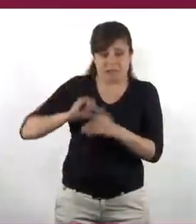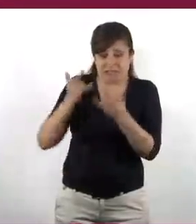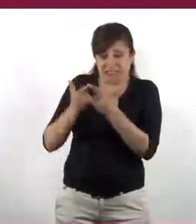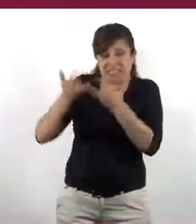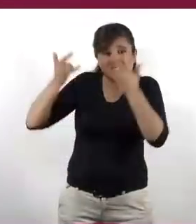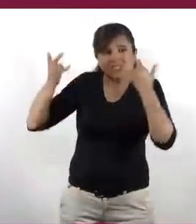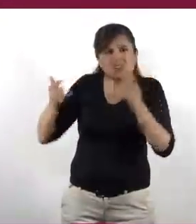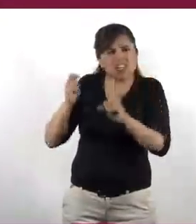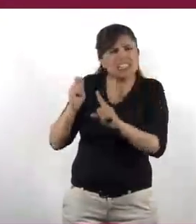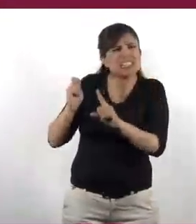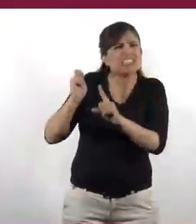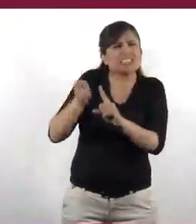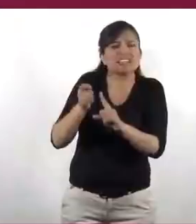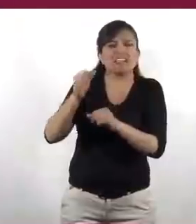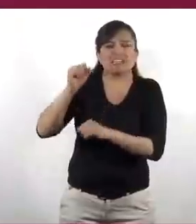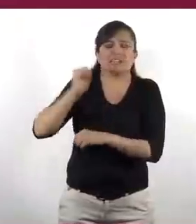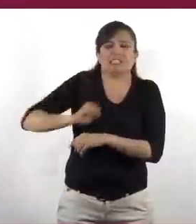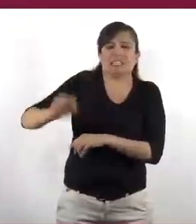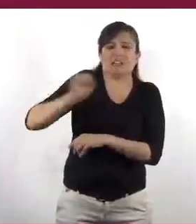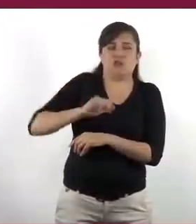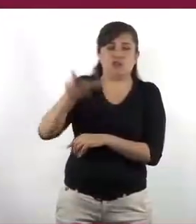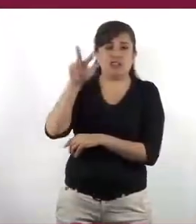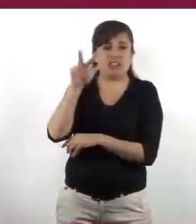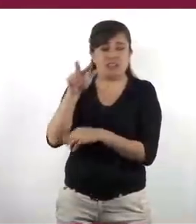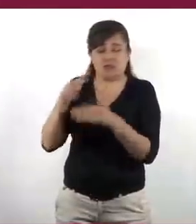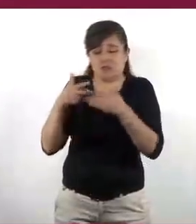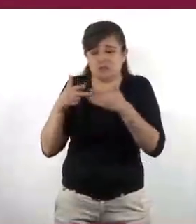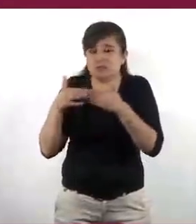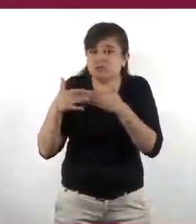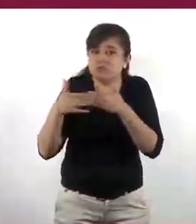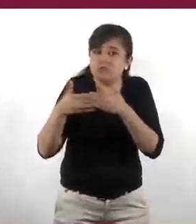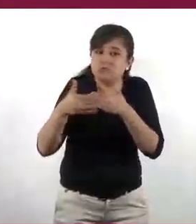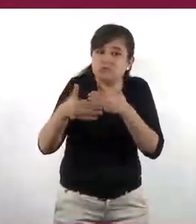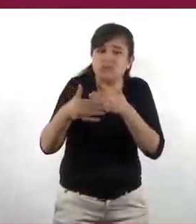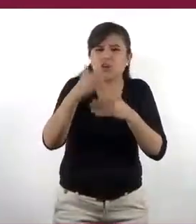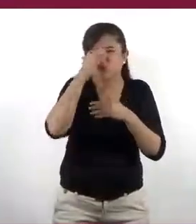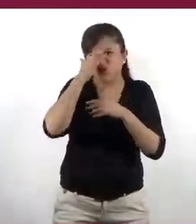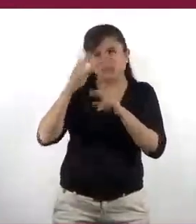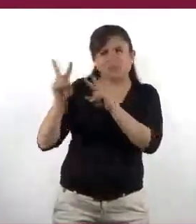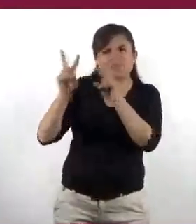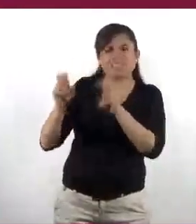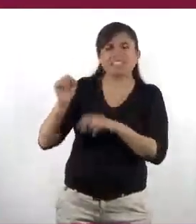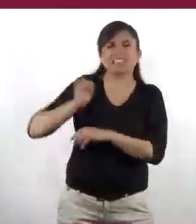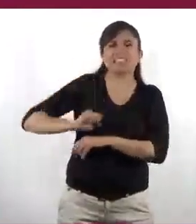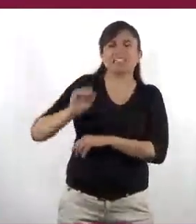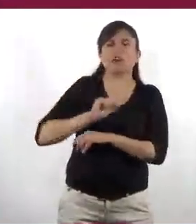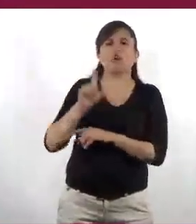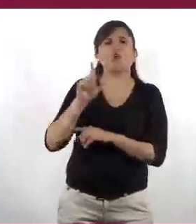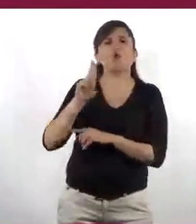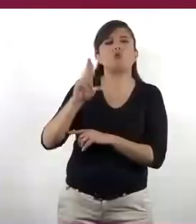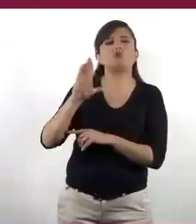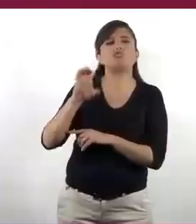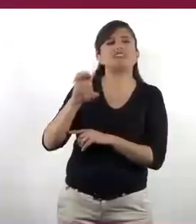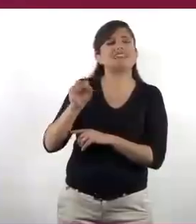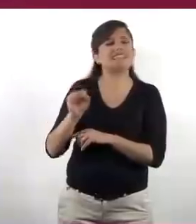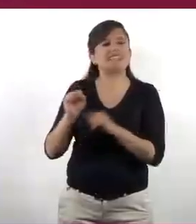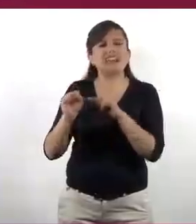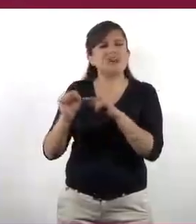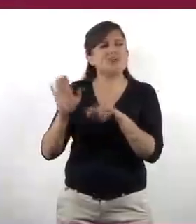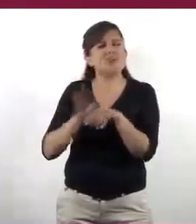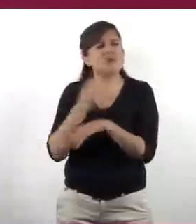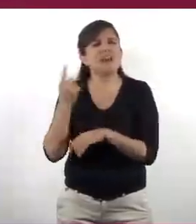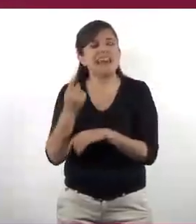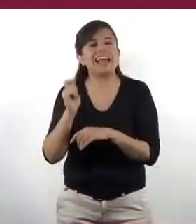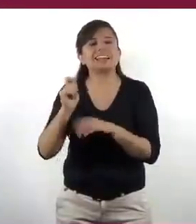ser distintiva del siglo XVIII y este periodo fue conocido como el siglo de las luces, porque se trató de